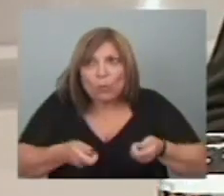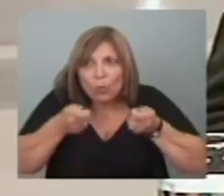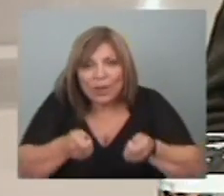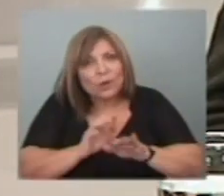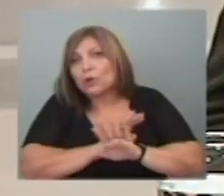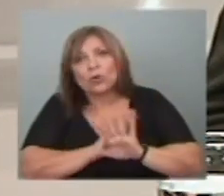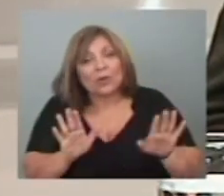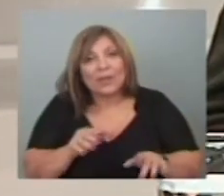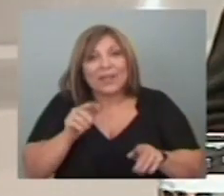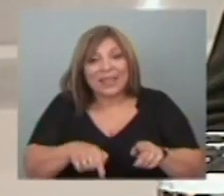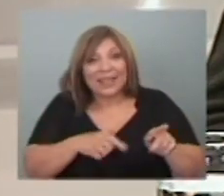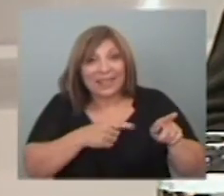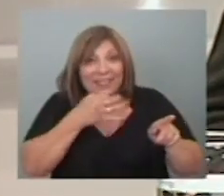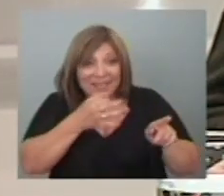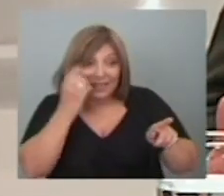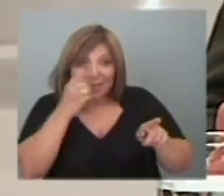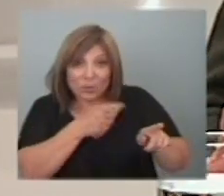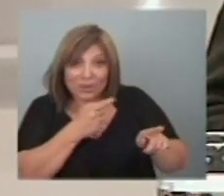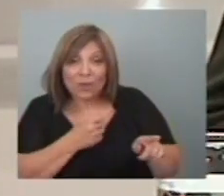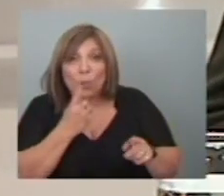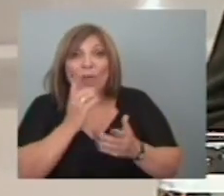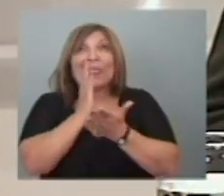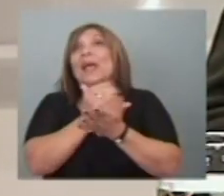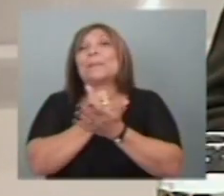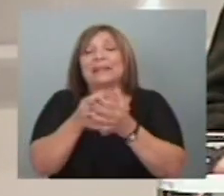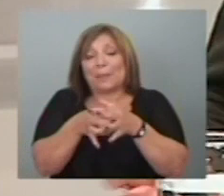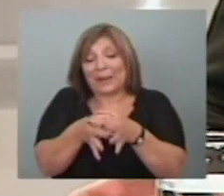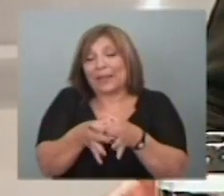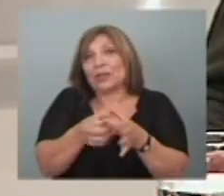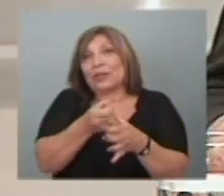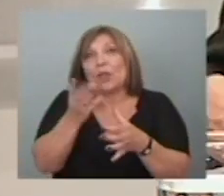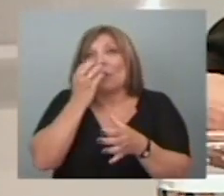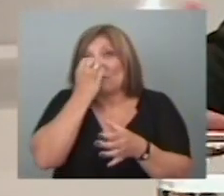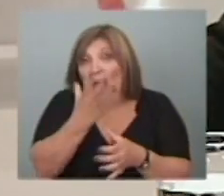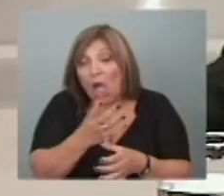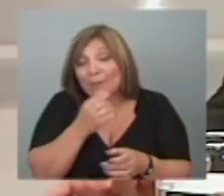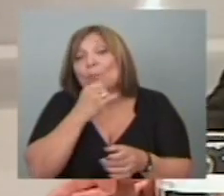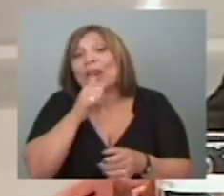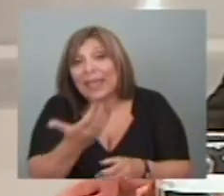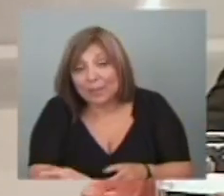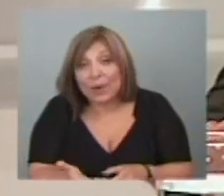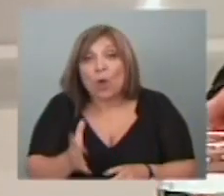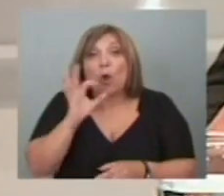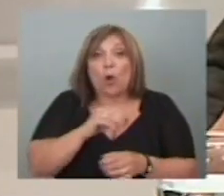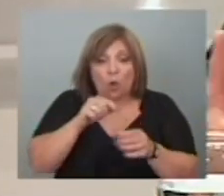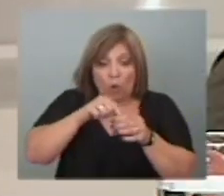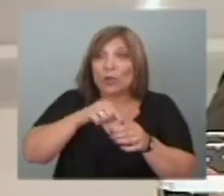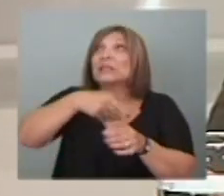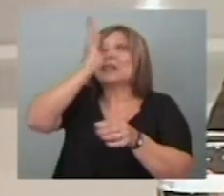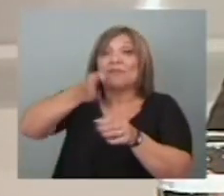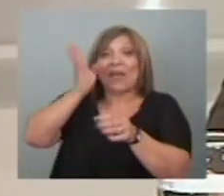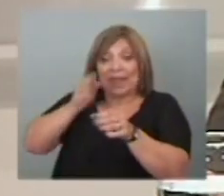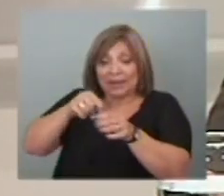ejemplo, lo que nos planteaba el diputado Garino, de un departamento pequeño, numérico, como Flores y toda la cantidad de gente que hay en el exterior, una de